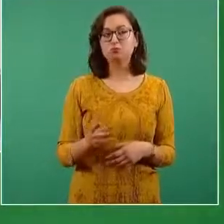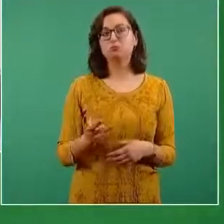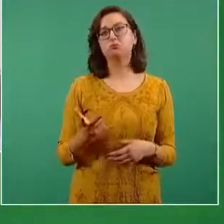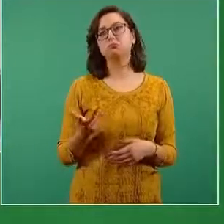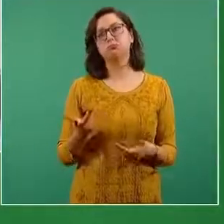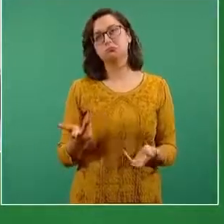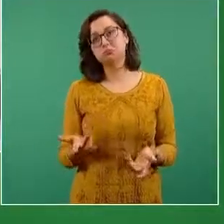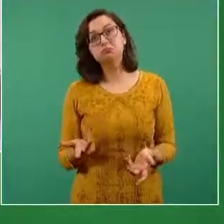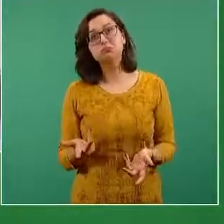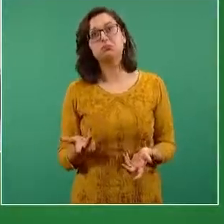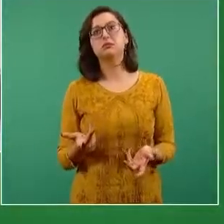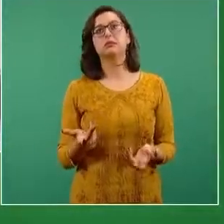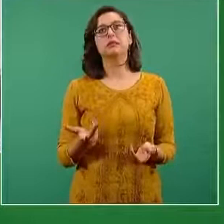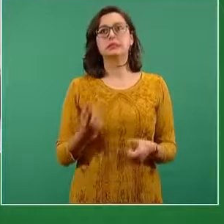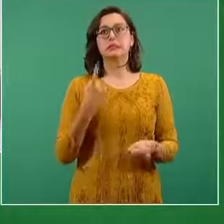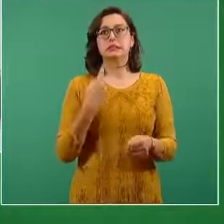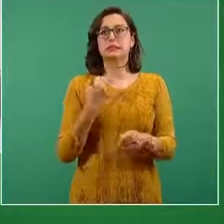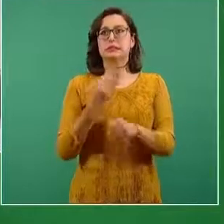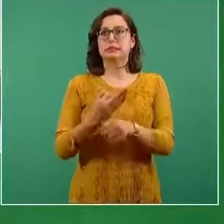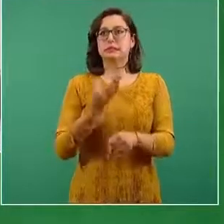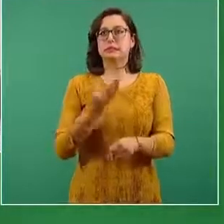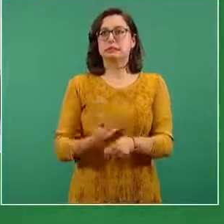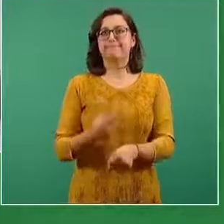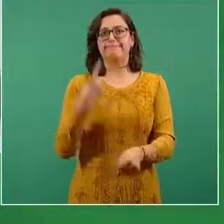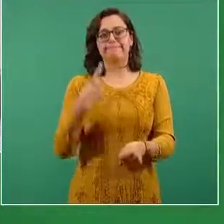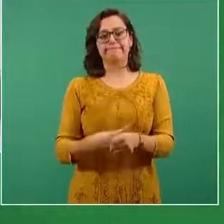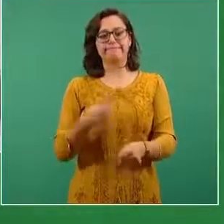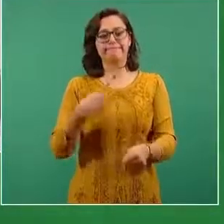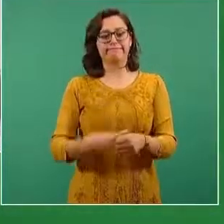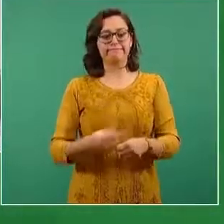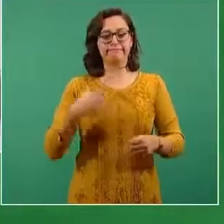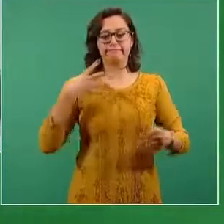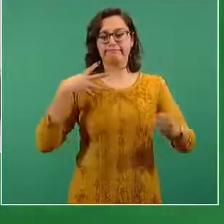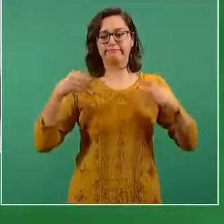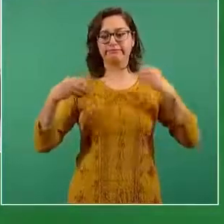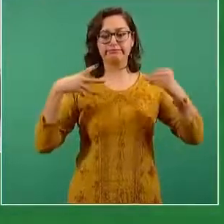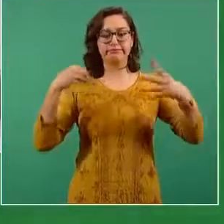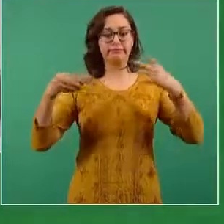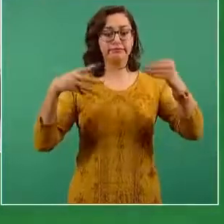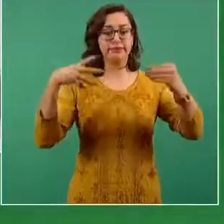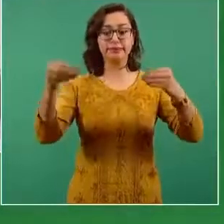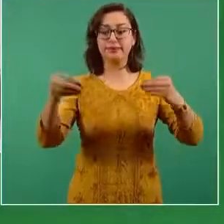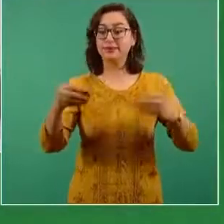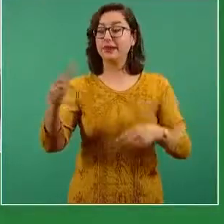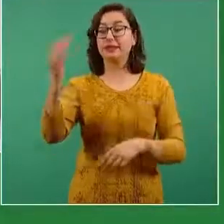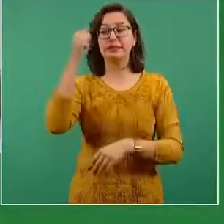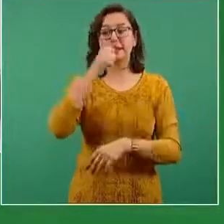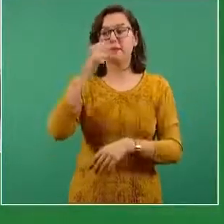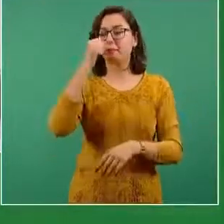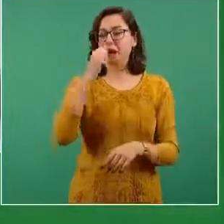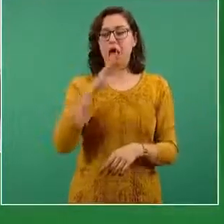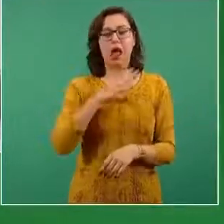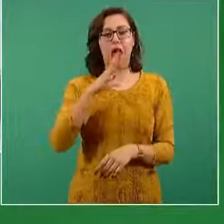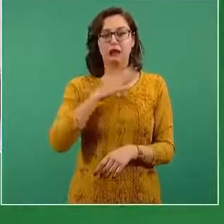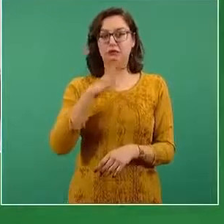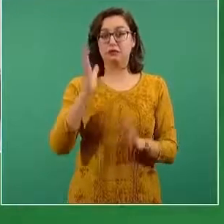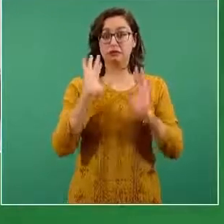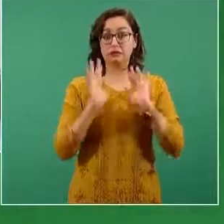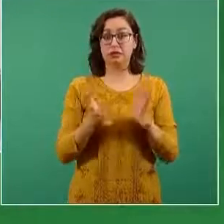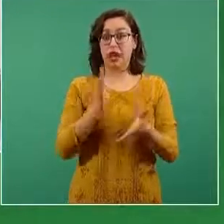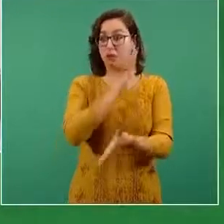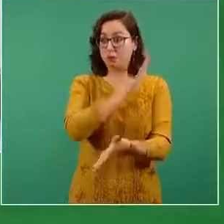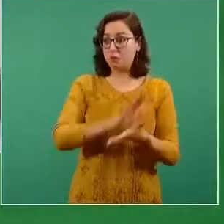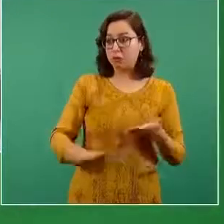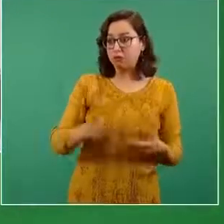esta enfermedad, esta pandemia, pues en cada esquina nos puede sorprender. Nos